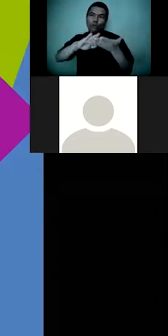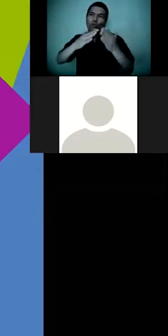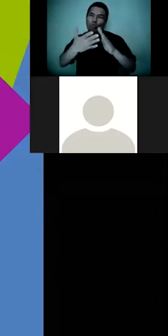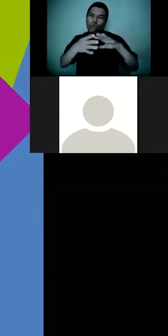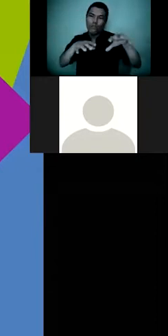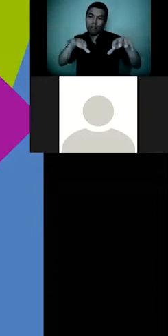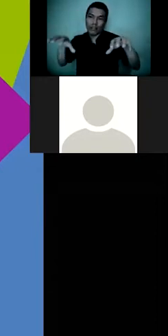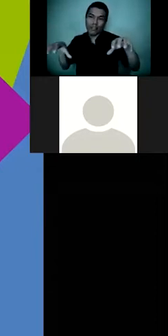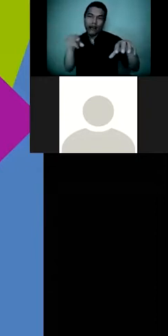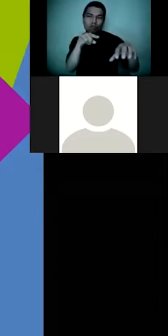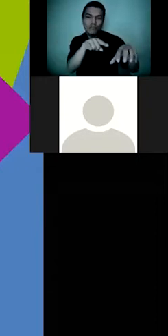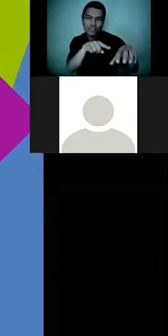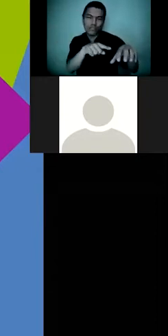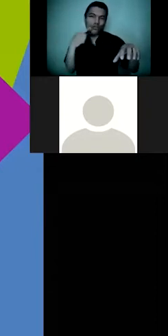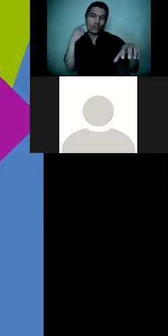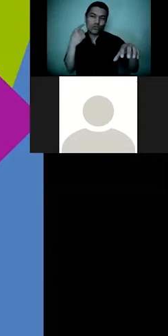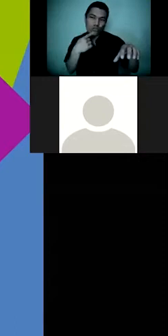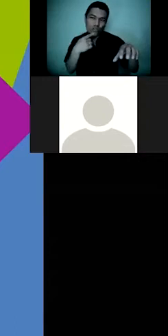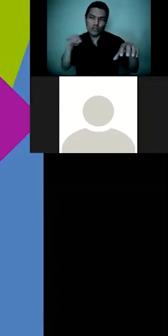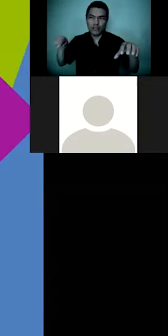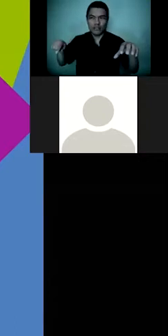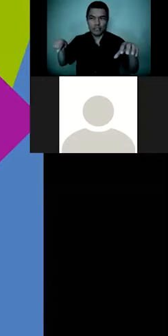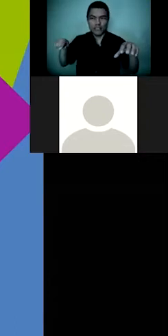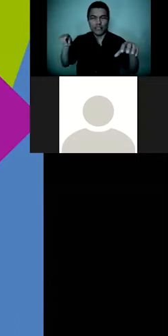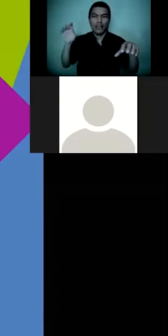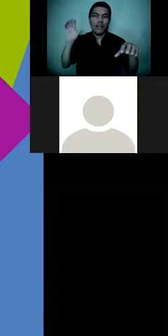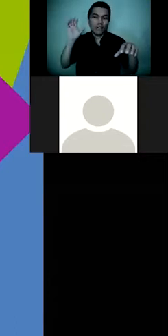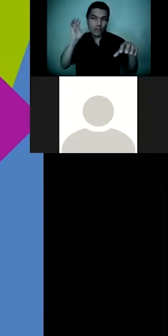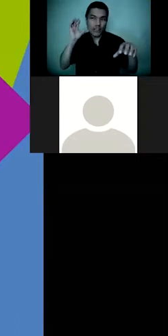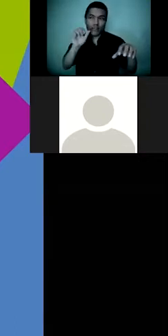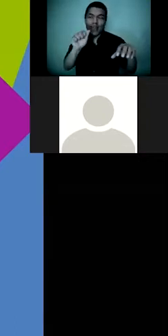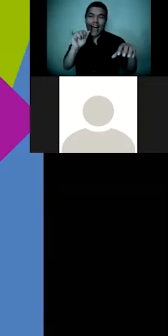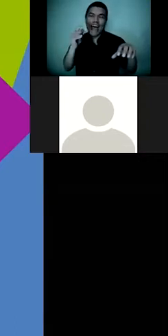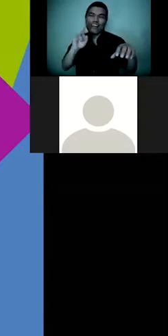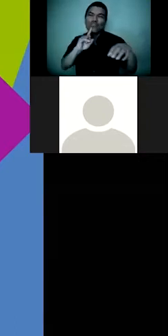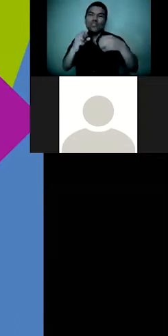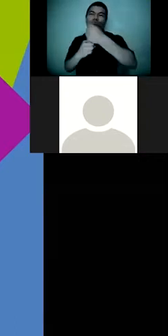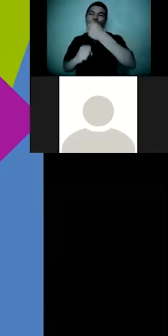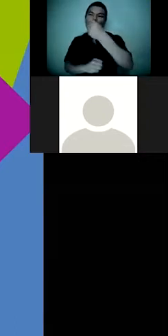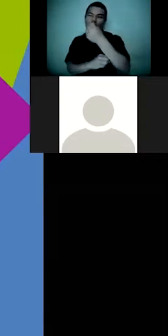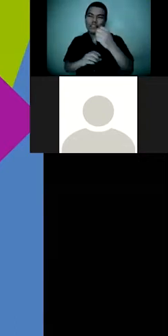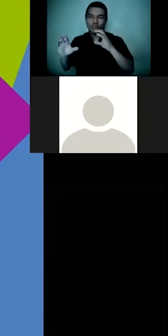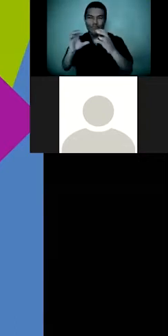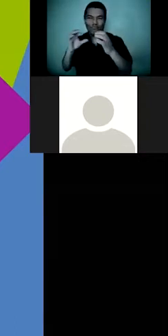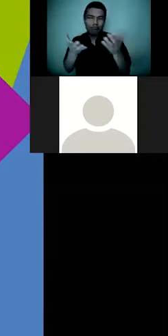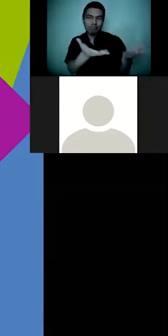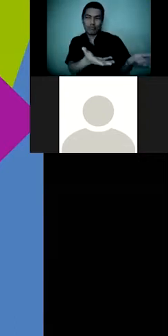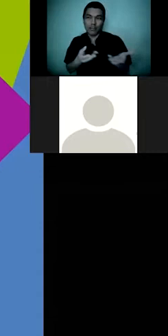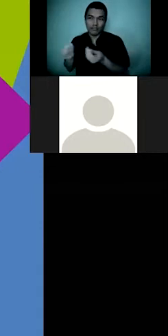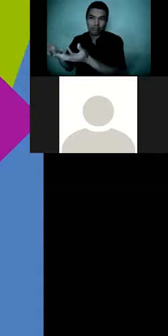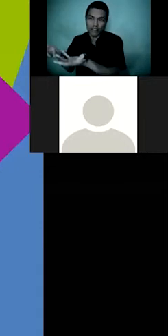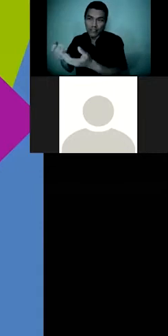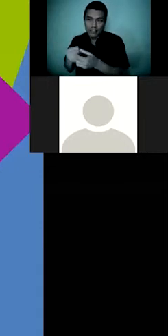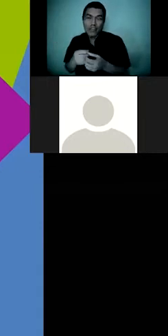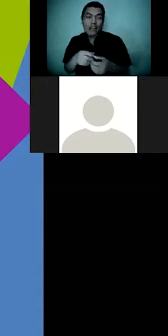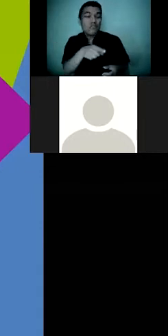Eso es lo que es para unir a dos comunidades, la comunidad sorda y la comunidad oyente. El